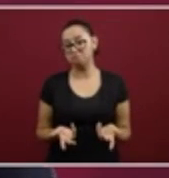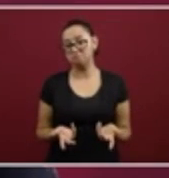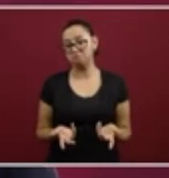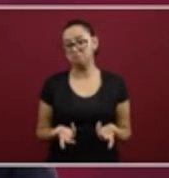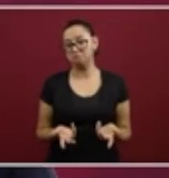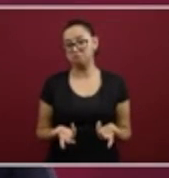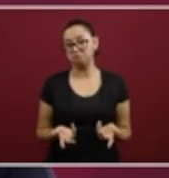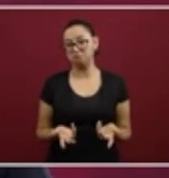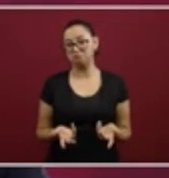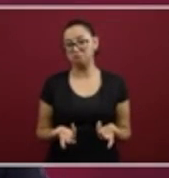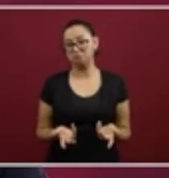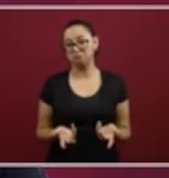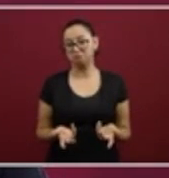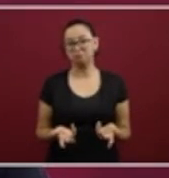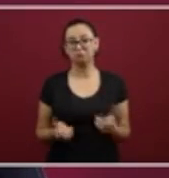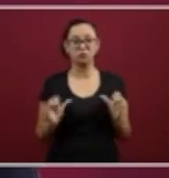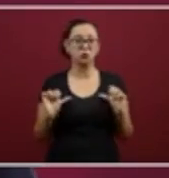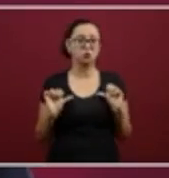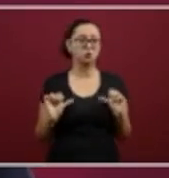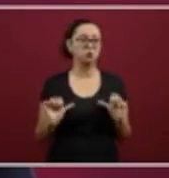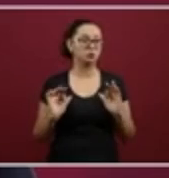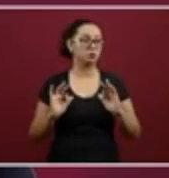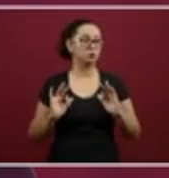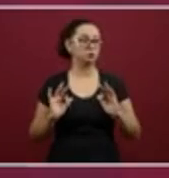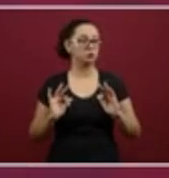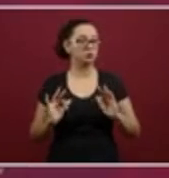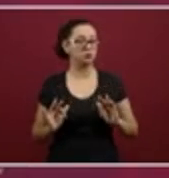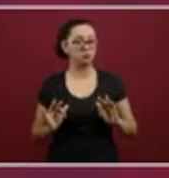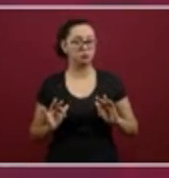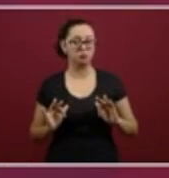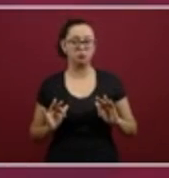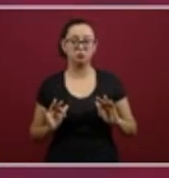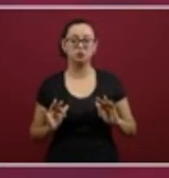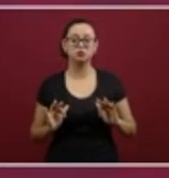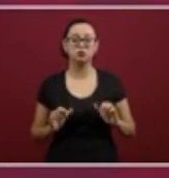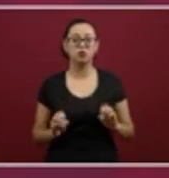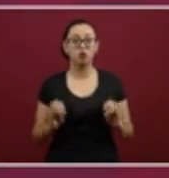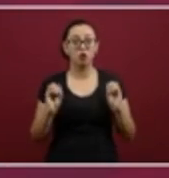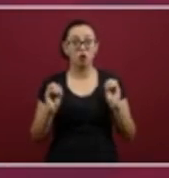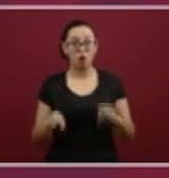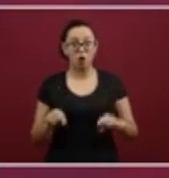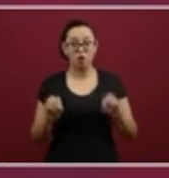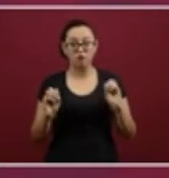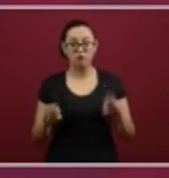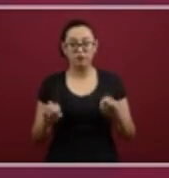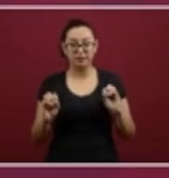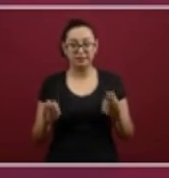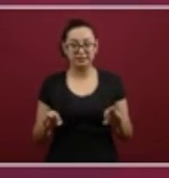tener todas las comodidades, las oficinas,